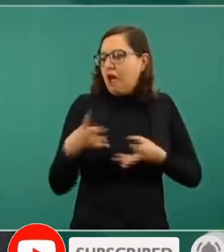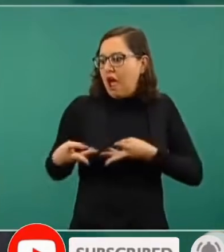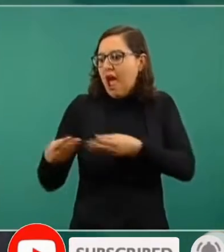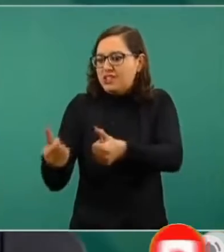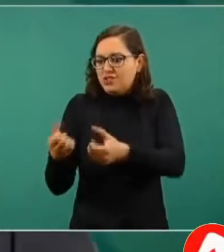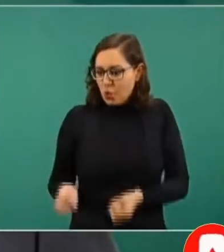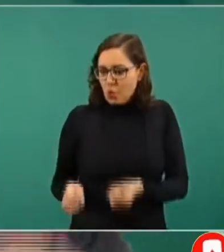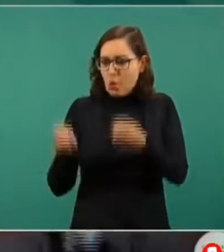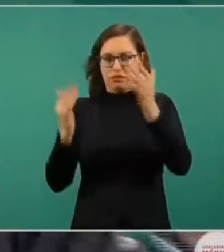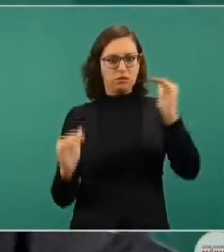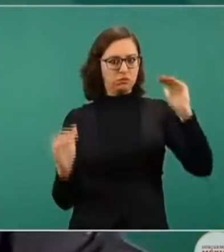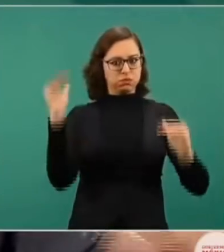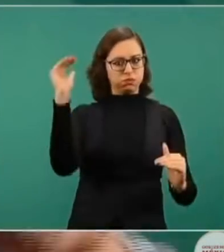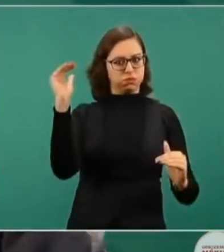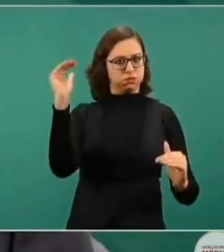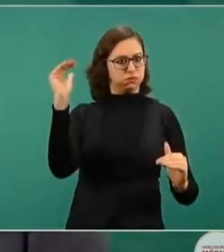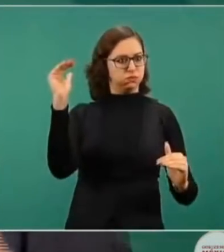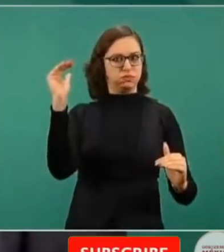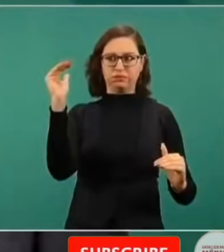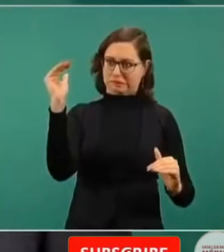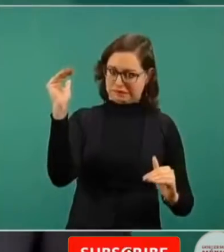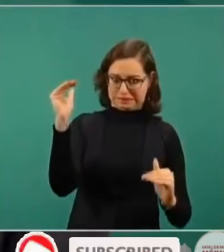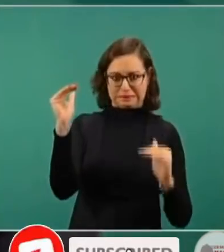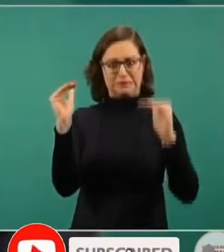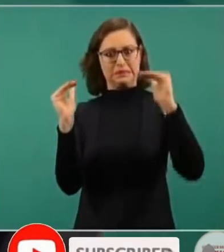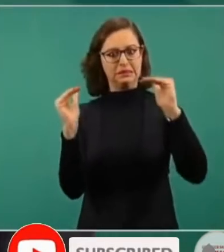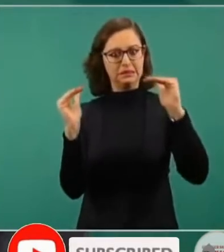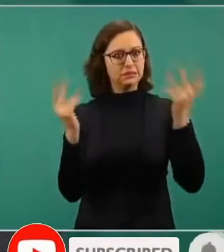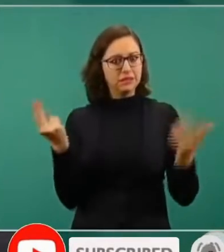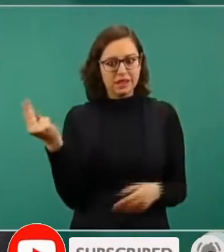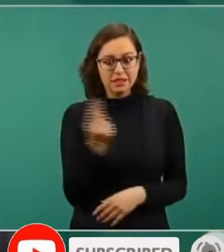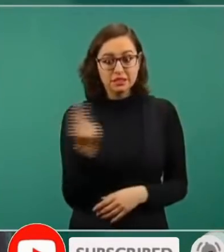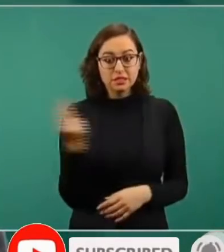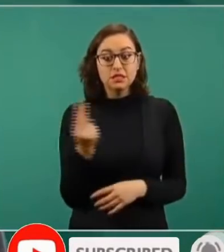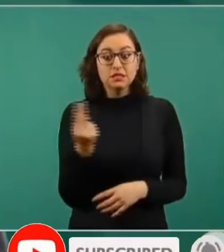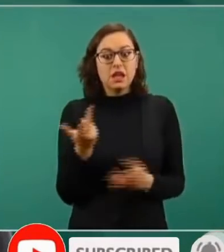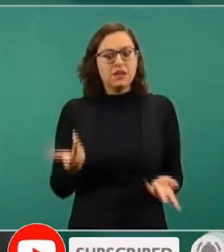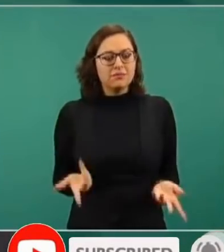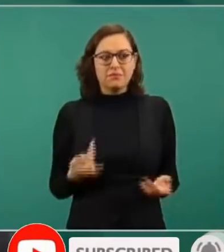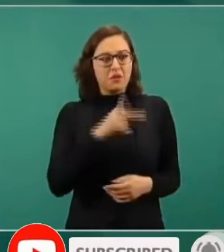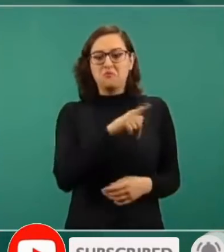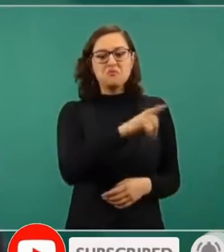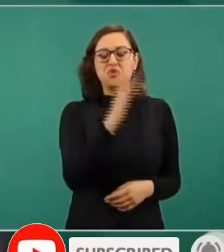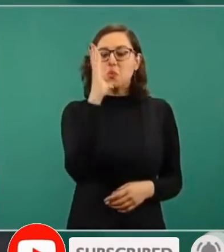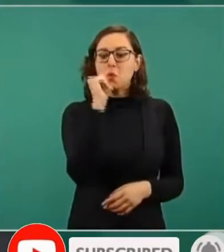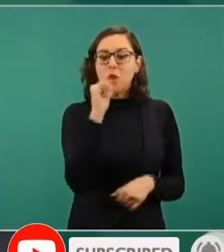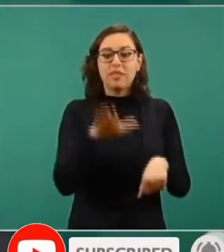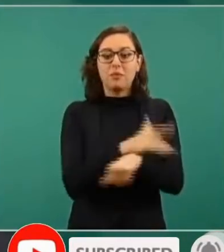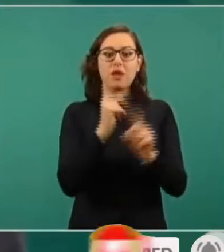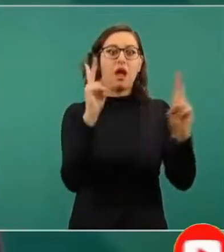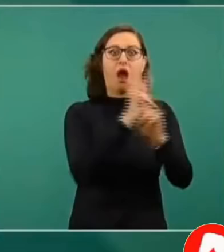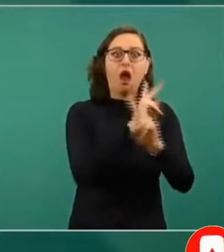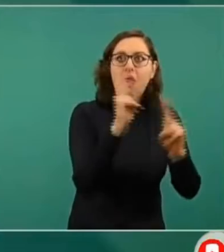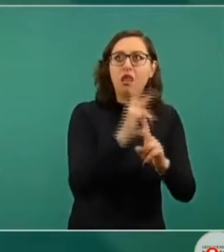la red, que haya inversiones enormes para que ellos puedan entrar, aunque sus permisos sean absurdos, no